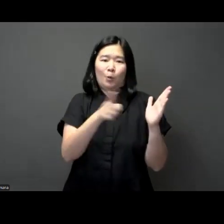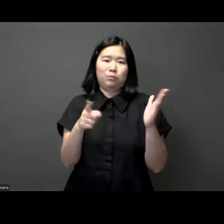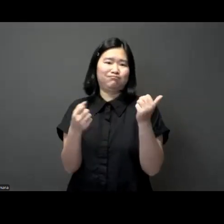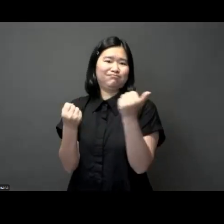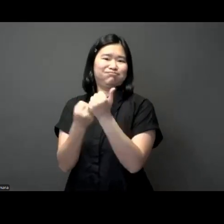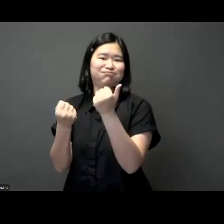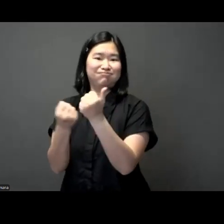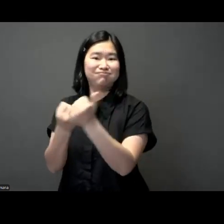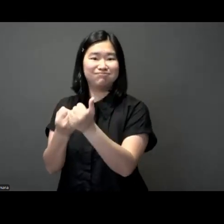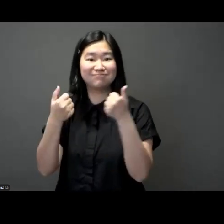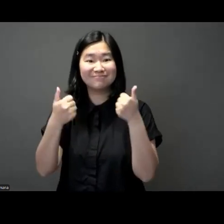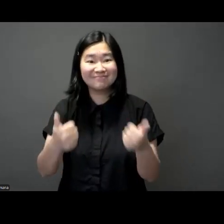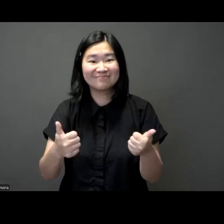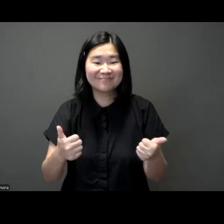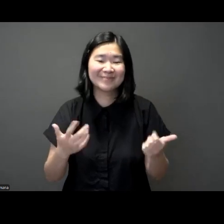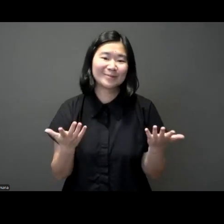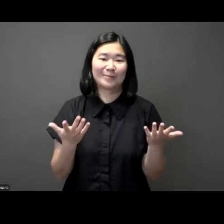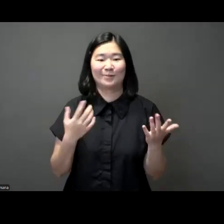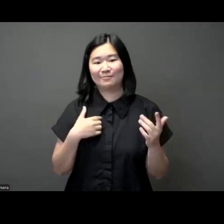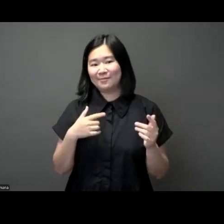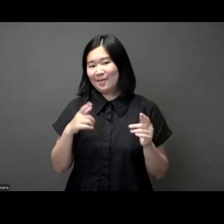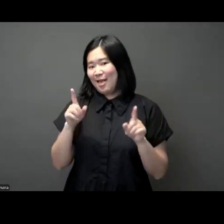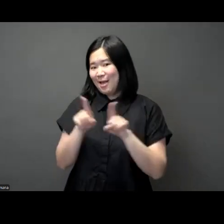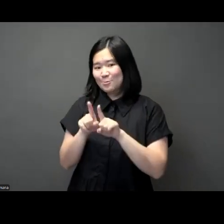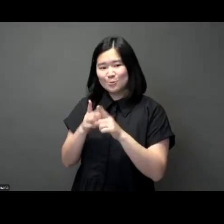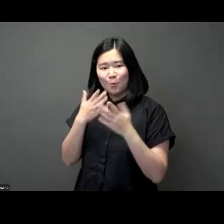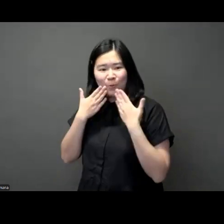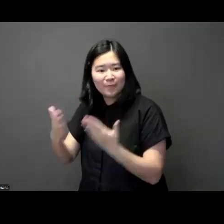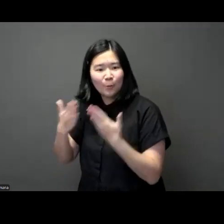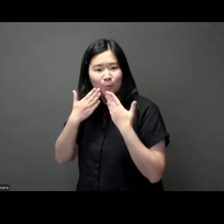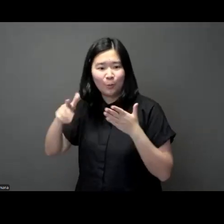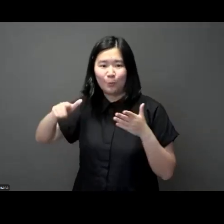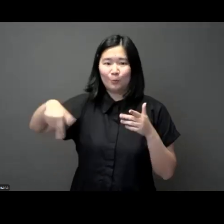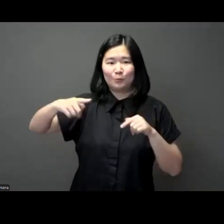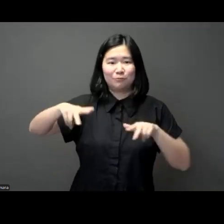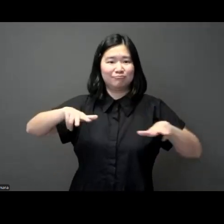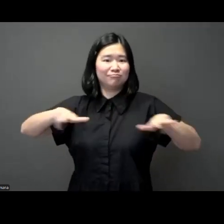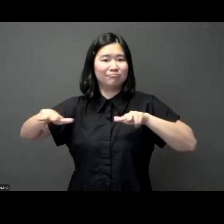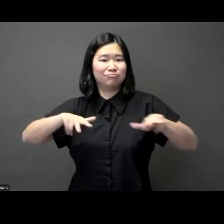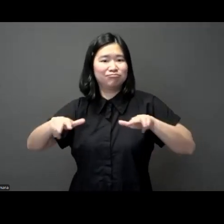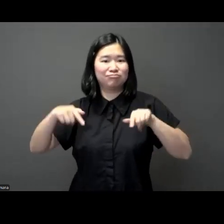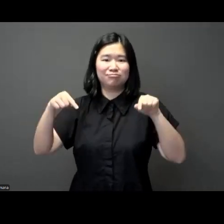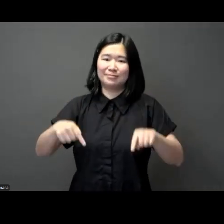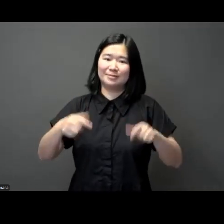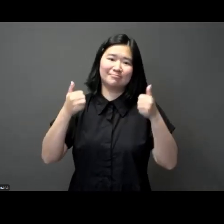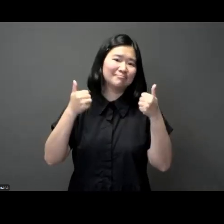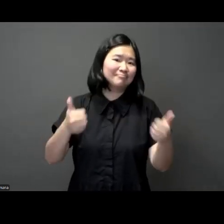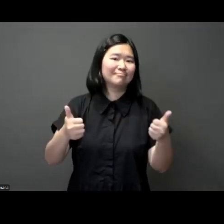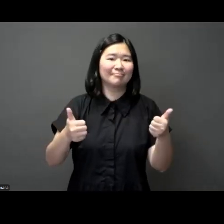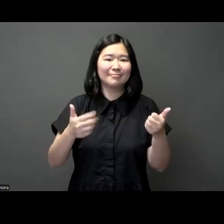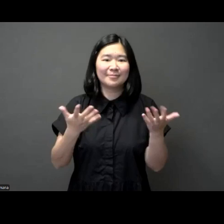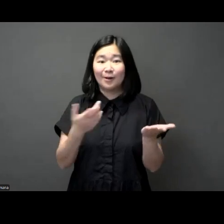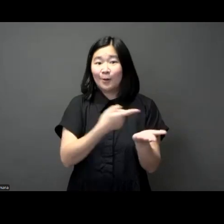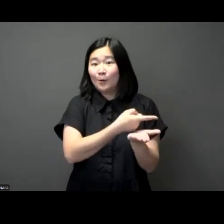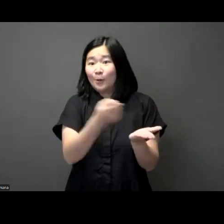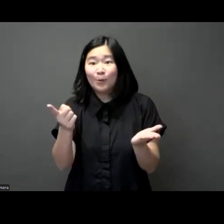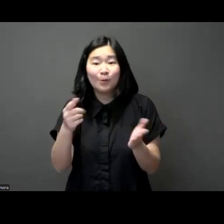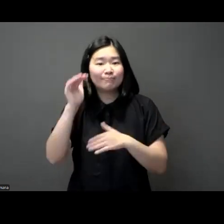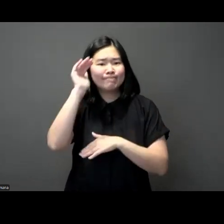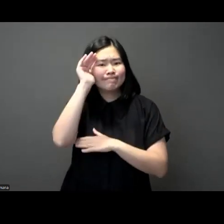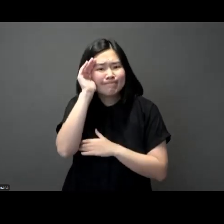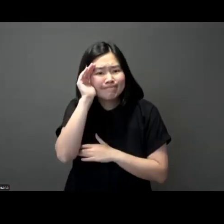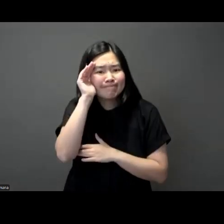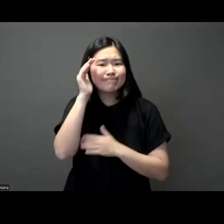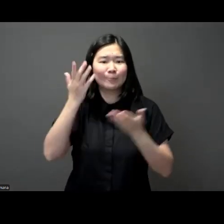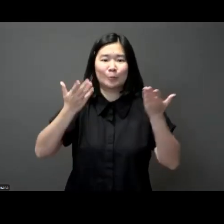esto posible, este webinario posible, y quiero agradecerles a todos ustedes, los que están escuchándonos el día de hoy, los que nos van a escuchar